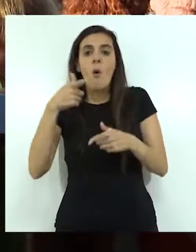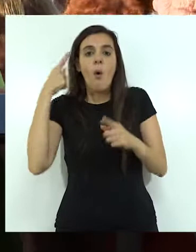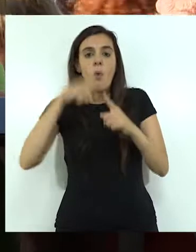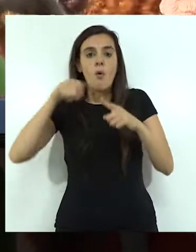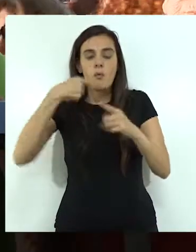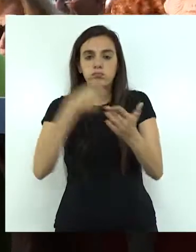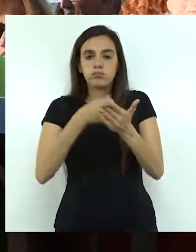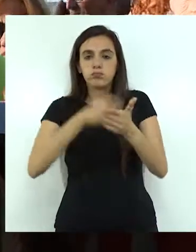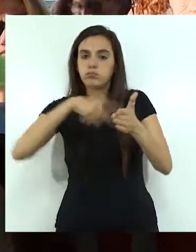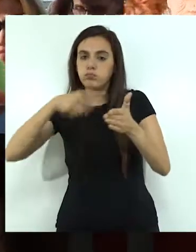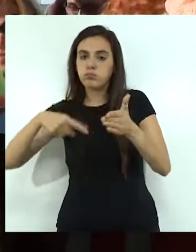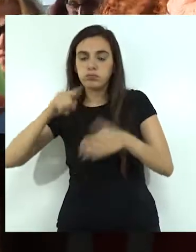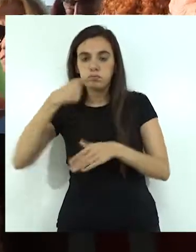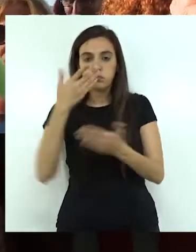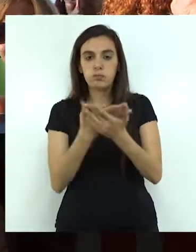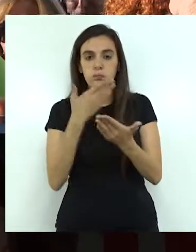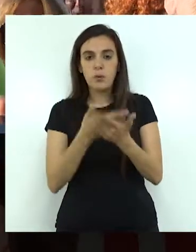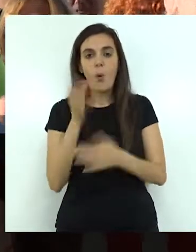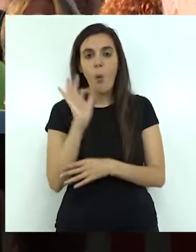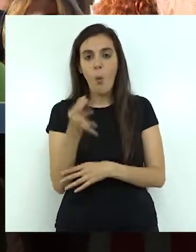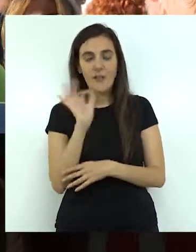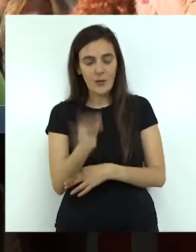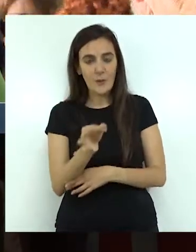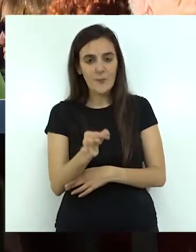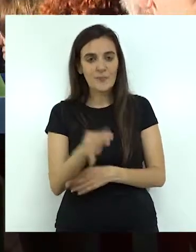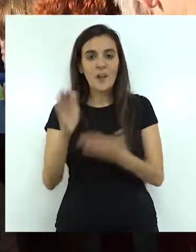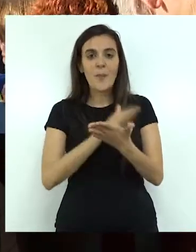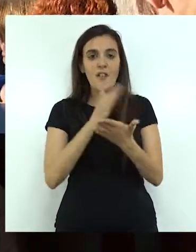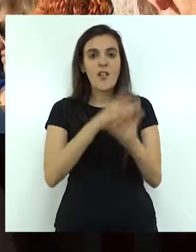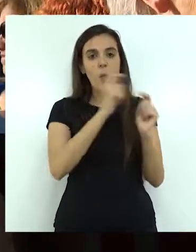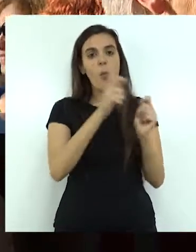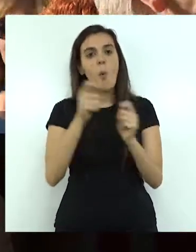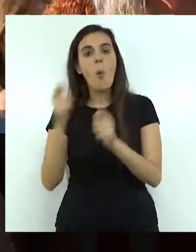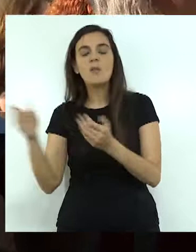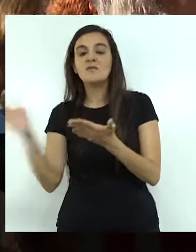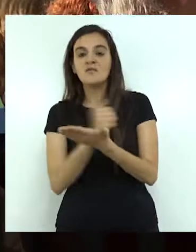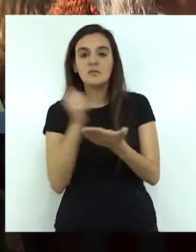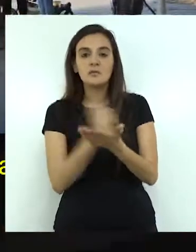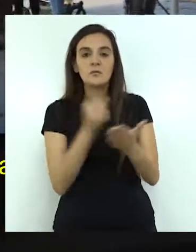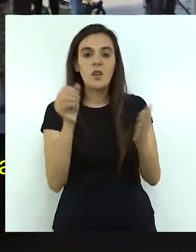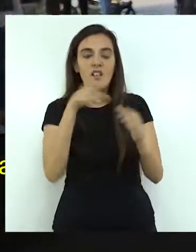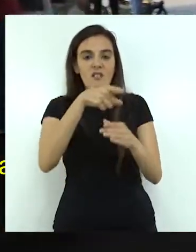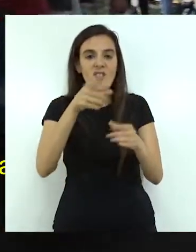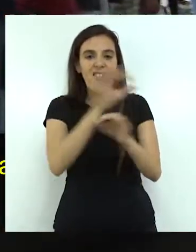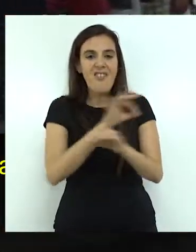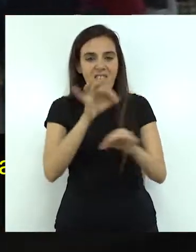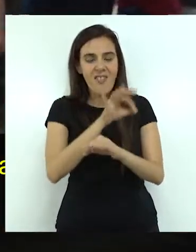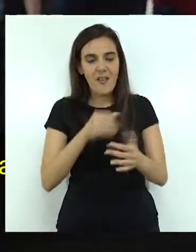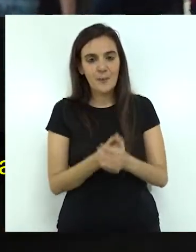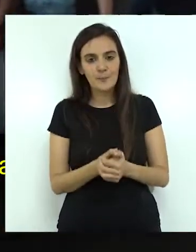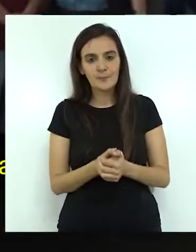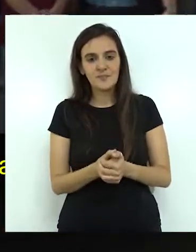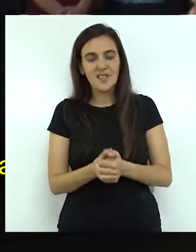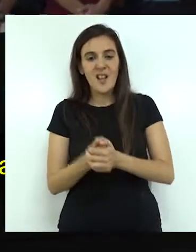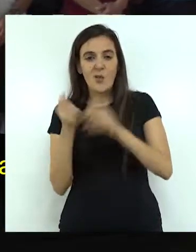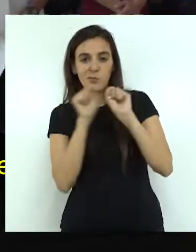es lo único que queremos que repartimos los beneficios no que se queden todos y nosotros unas limón el profundo rechazo que ha generado